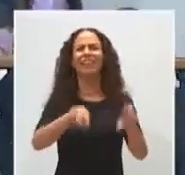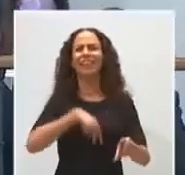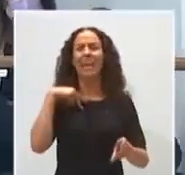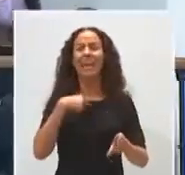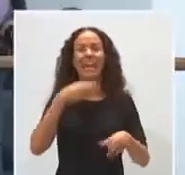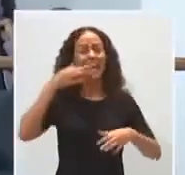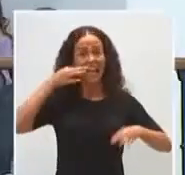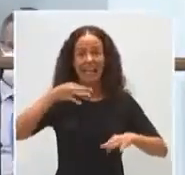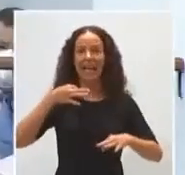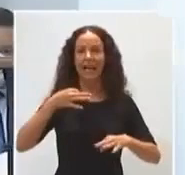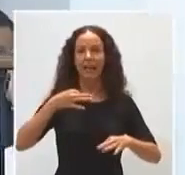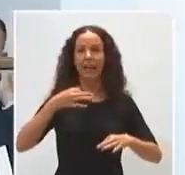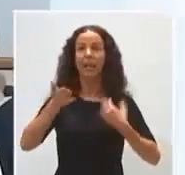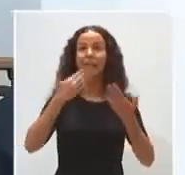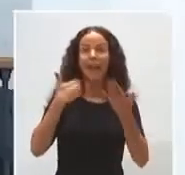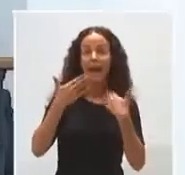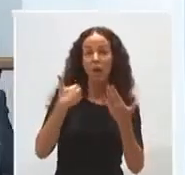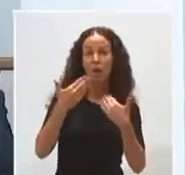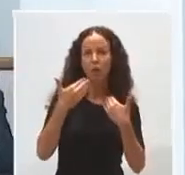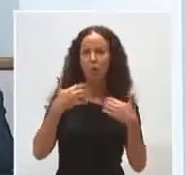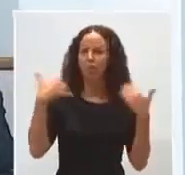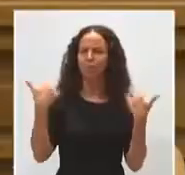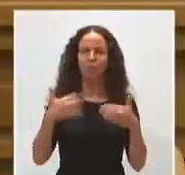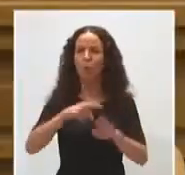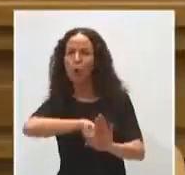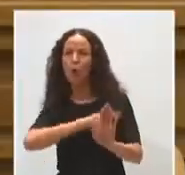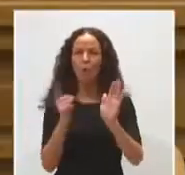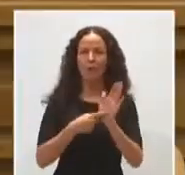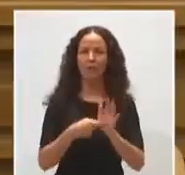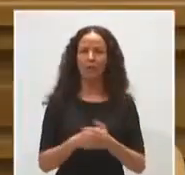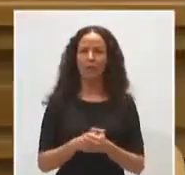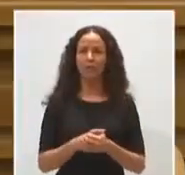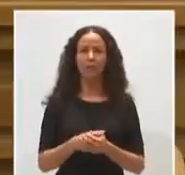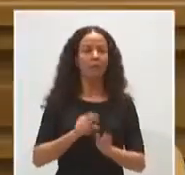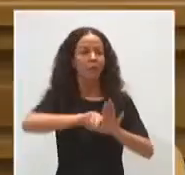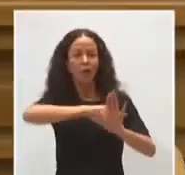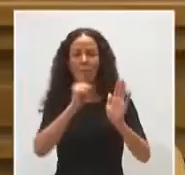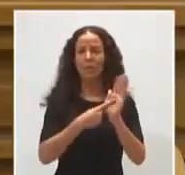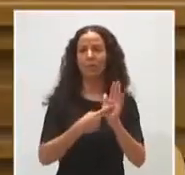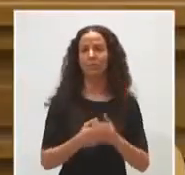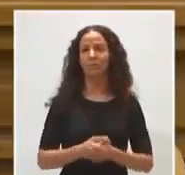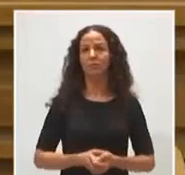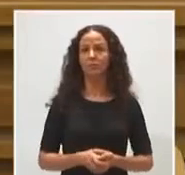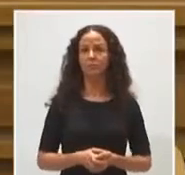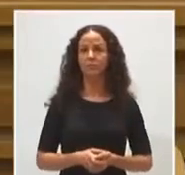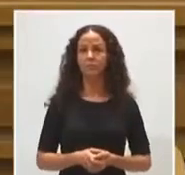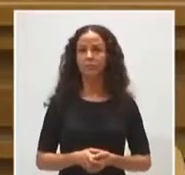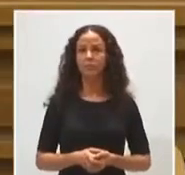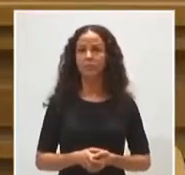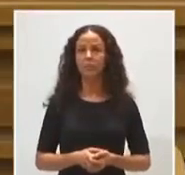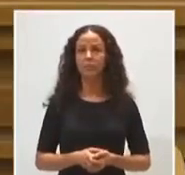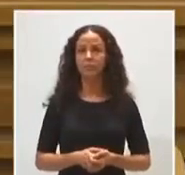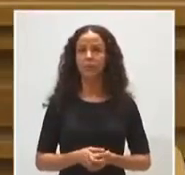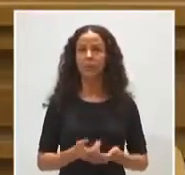diálogo 360 grados 360 grados aquí